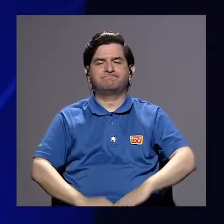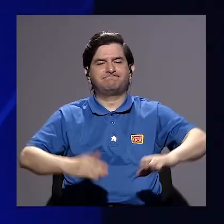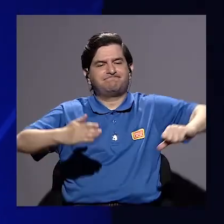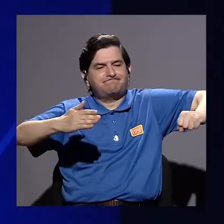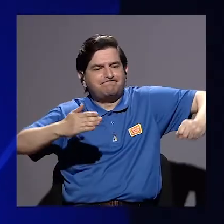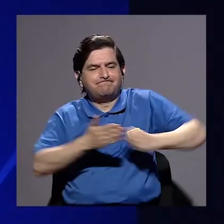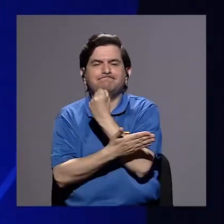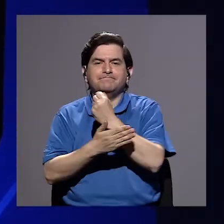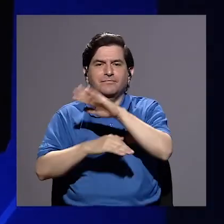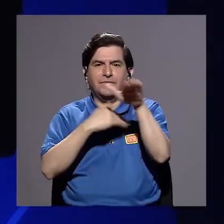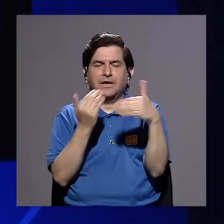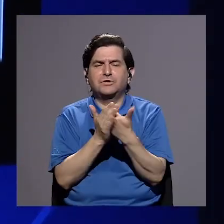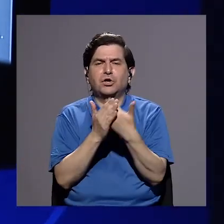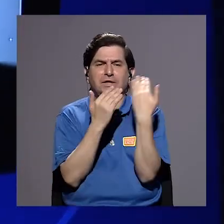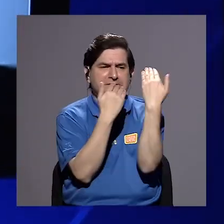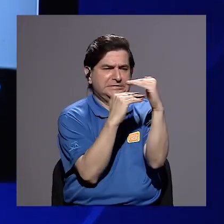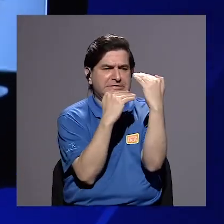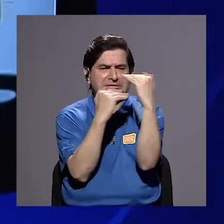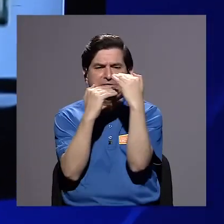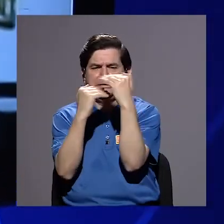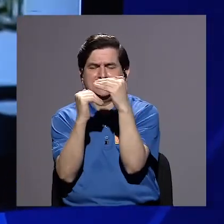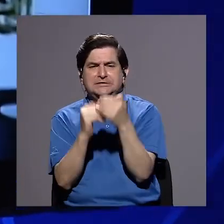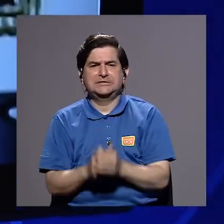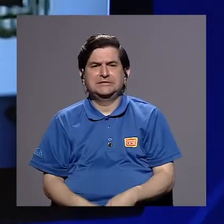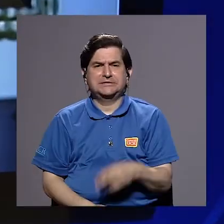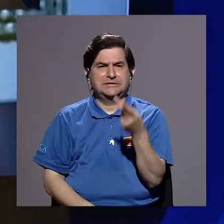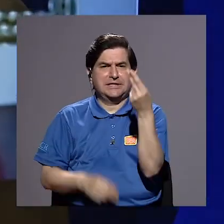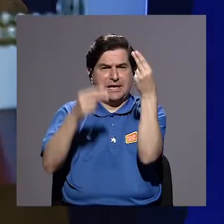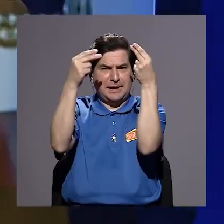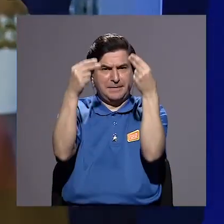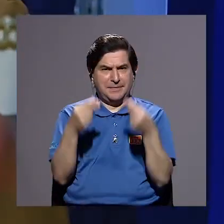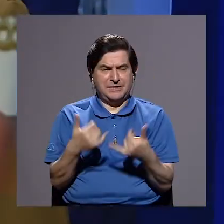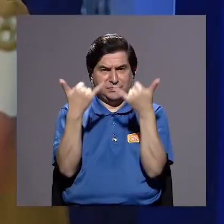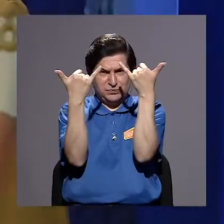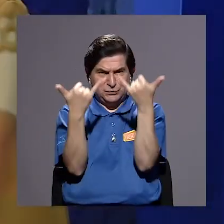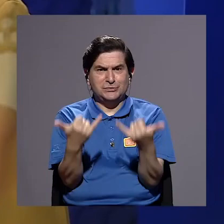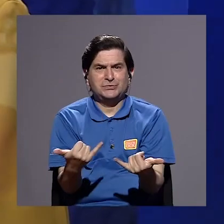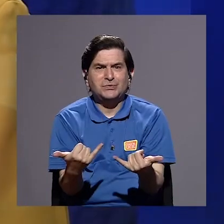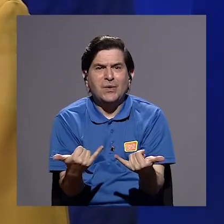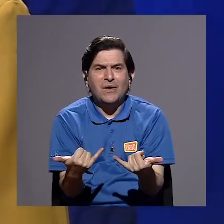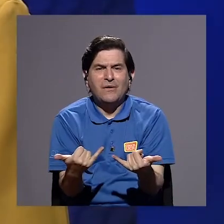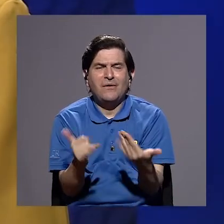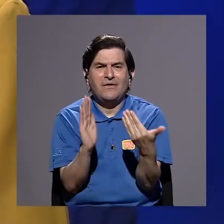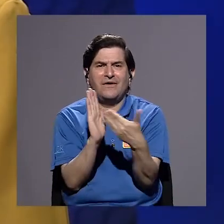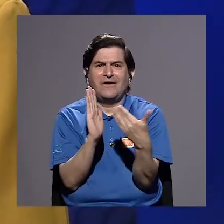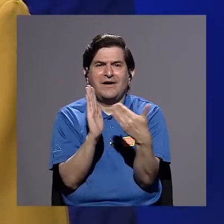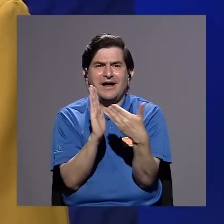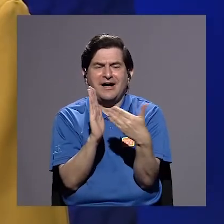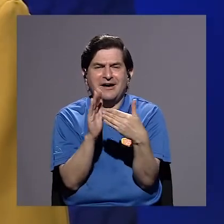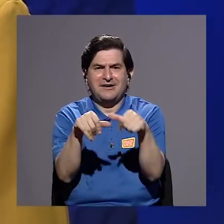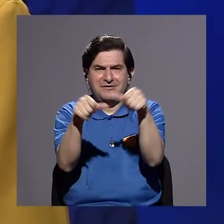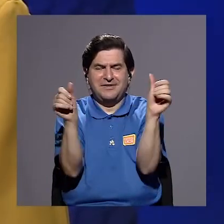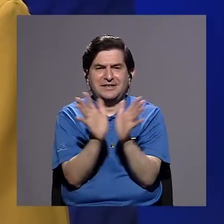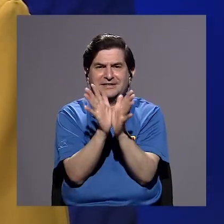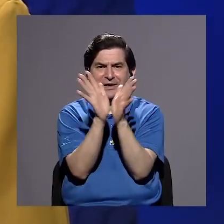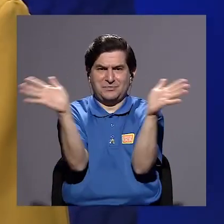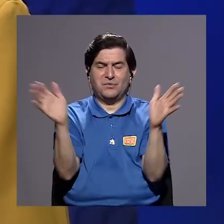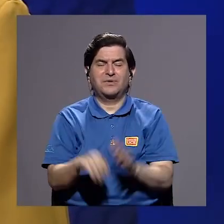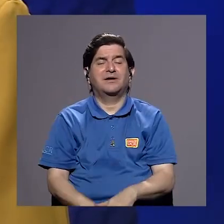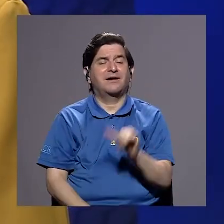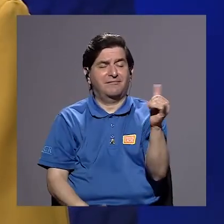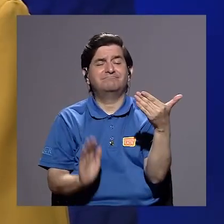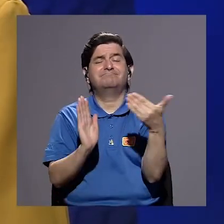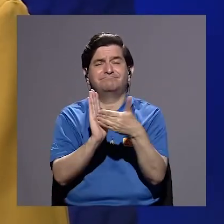Desgraciadamente, todas las restricciones presupuestarias en este momento que afectan al sector